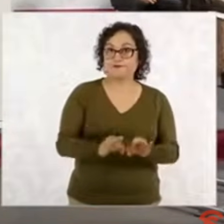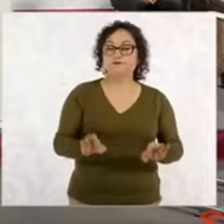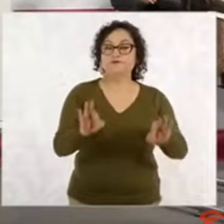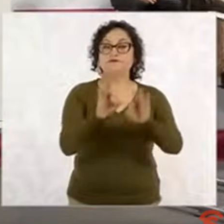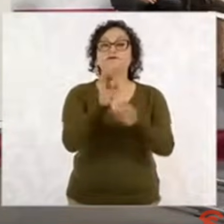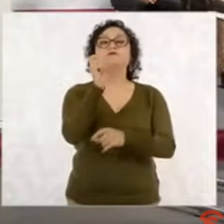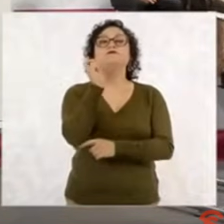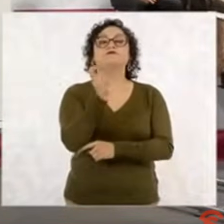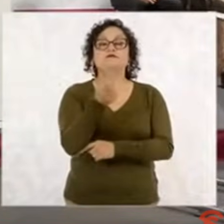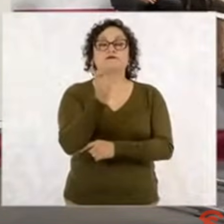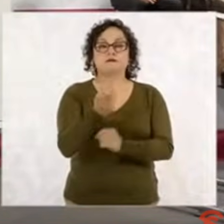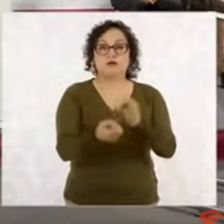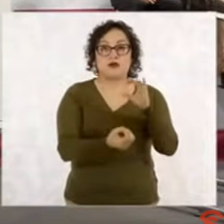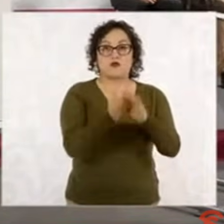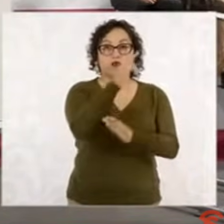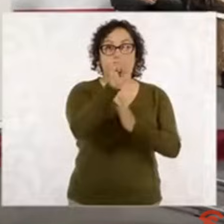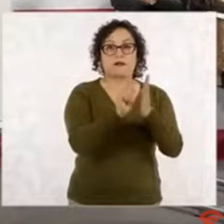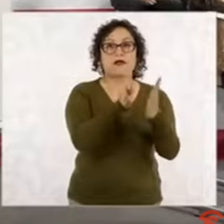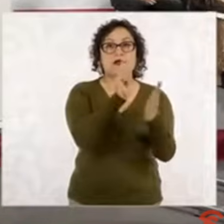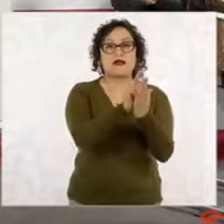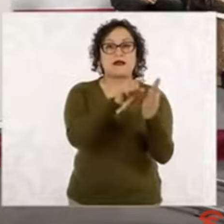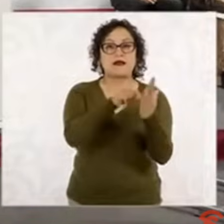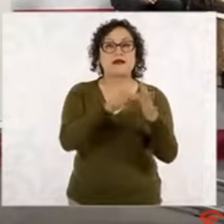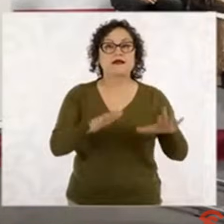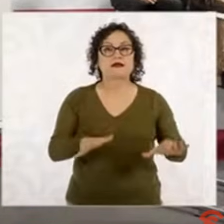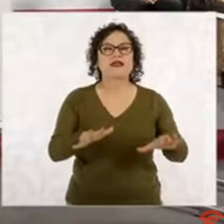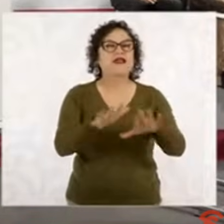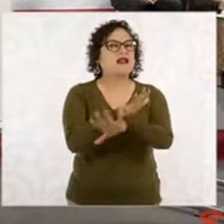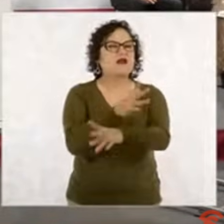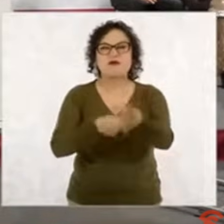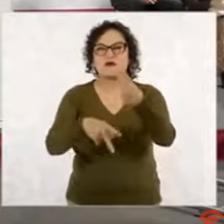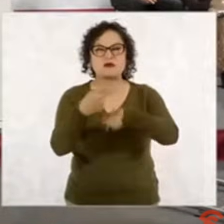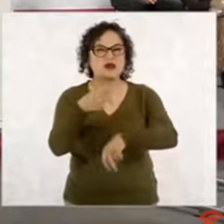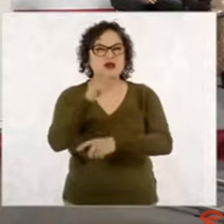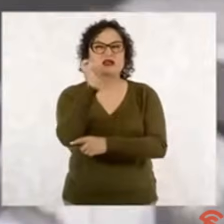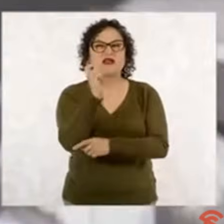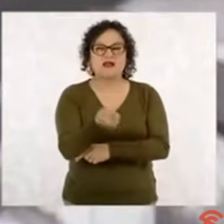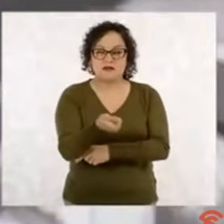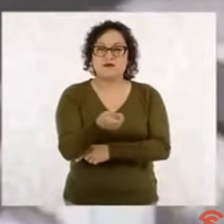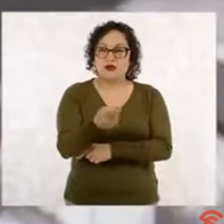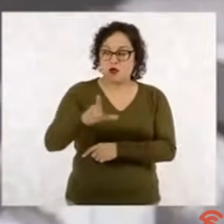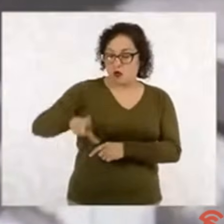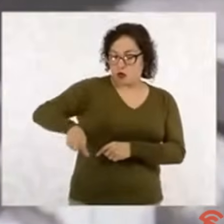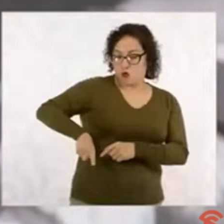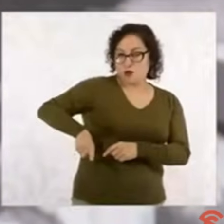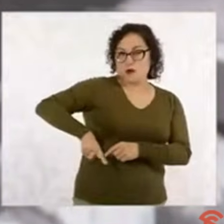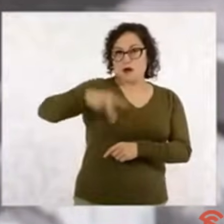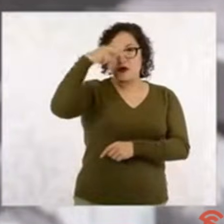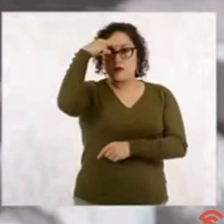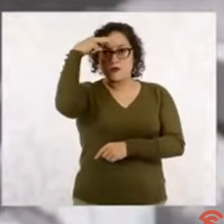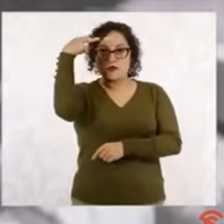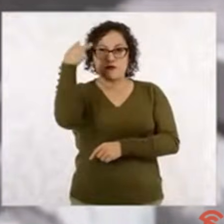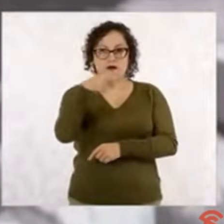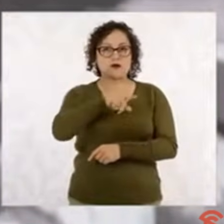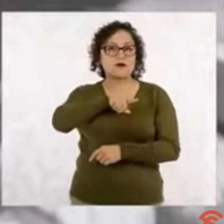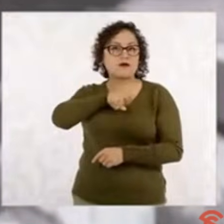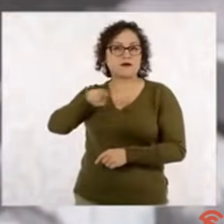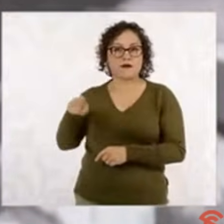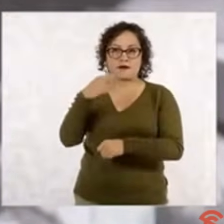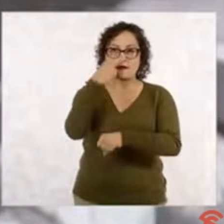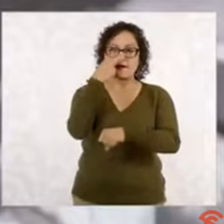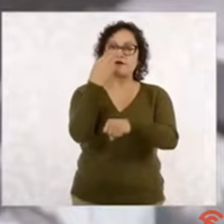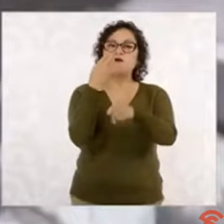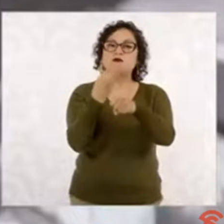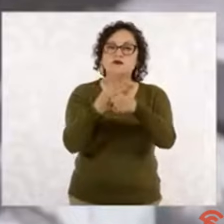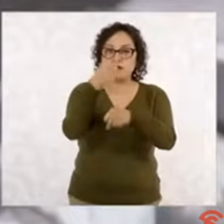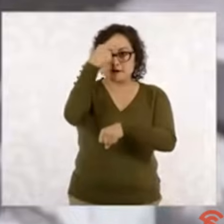es con esta nueva ley el principal cambio es que el Estado mexicano, el gobierno de México, es el único facultado para poder llevar a cabo el otorgamiento